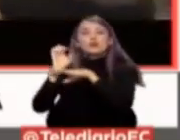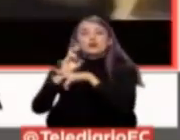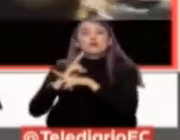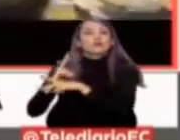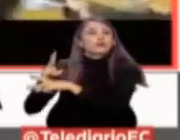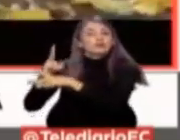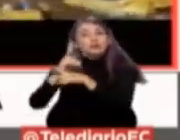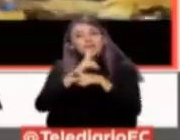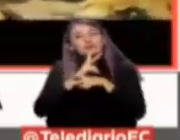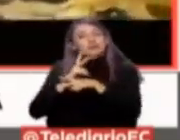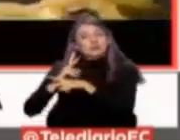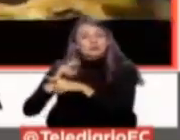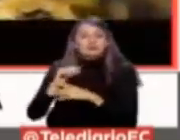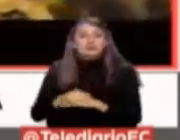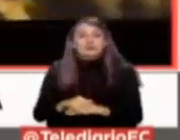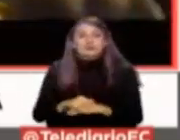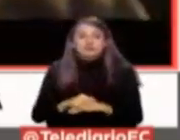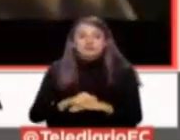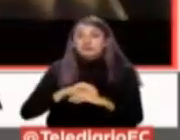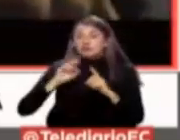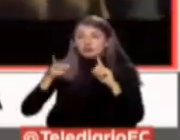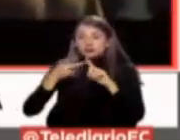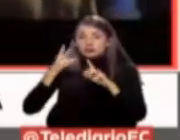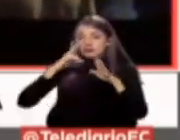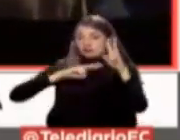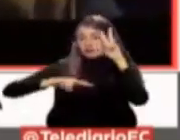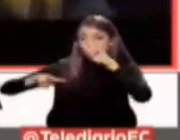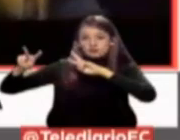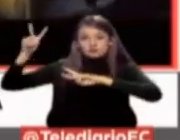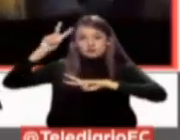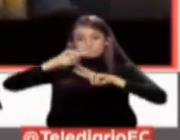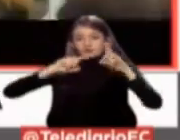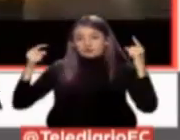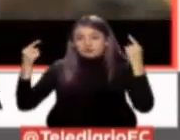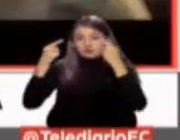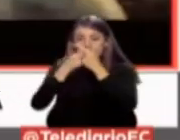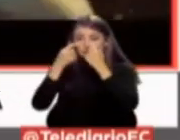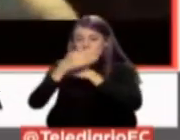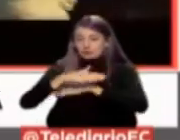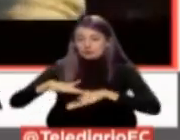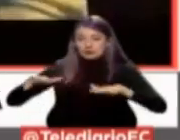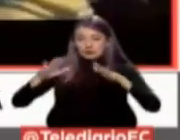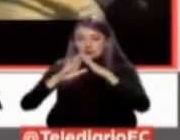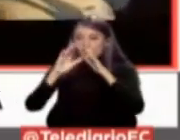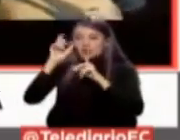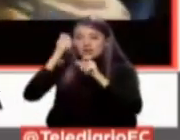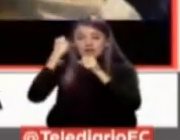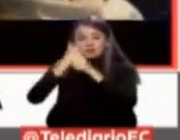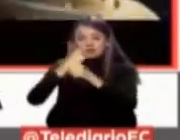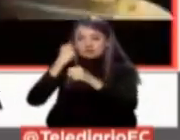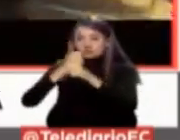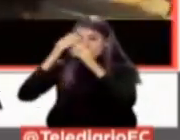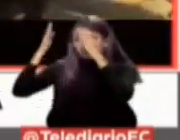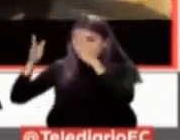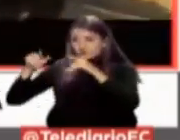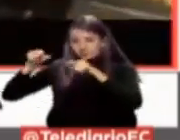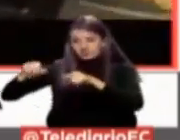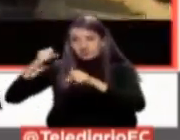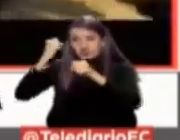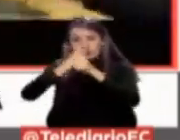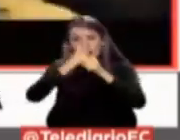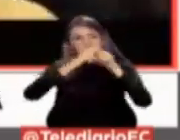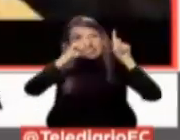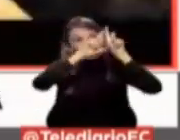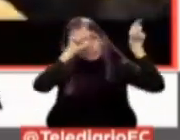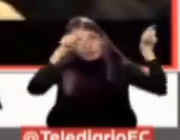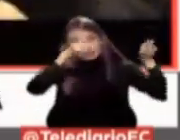este tipo de precariedades. Una revisión de brigadas contra los empleadores, no es contra los empleados, contra los empleadores que abusen de los venezolanos.